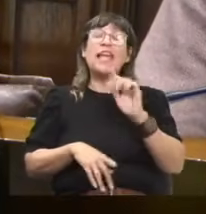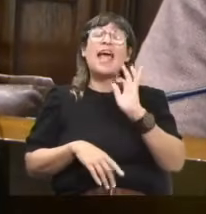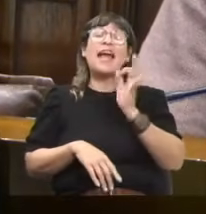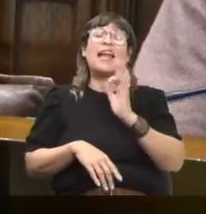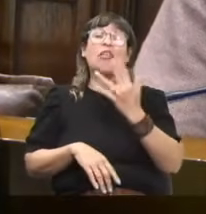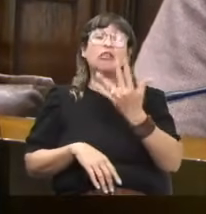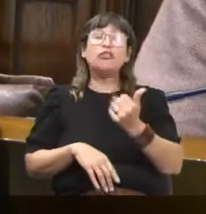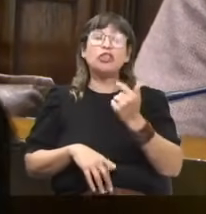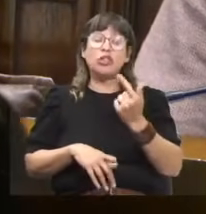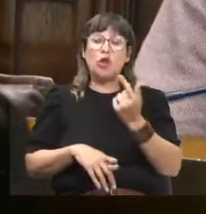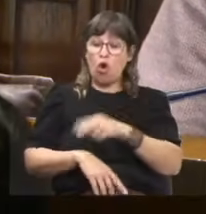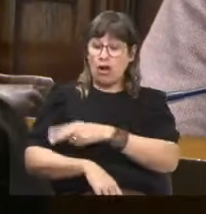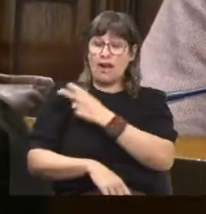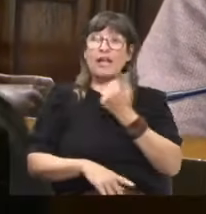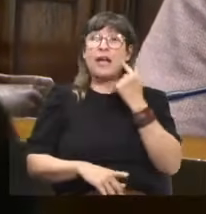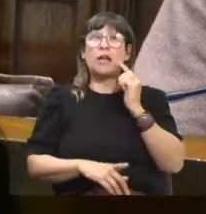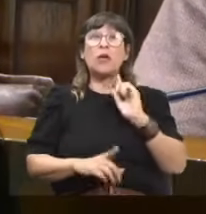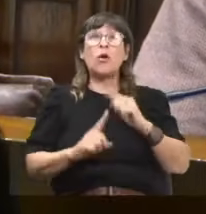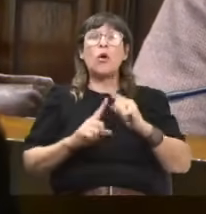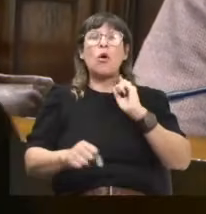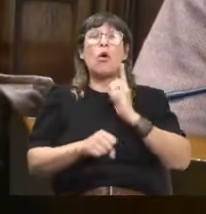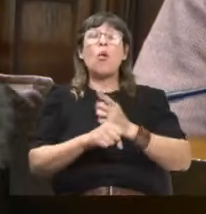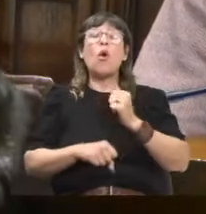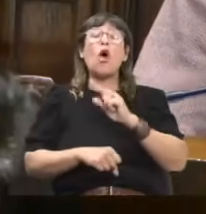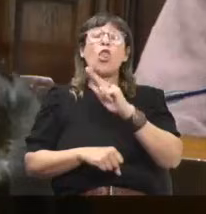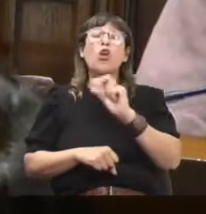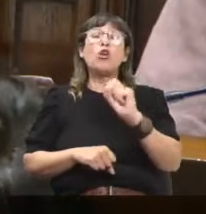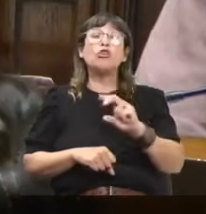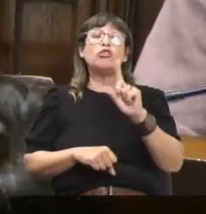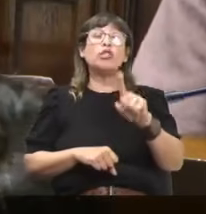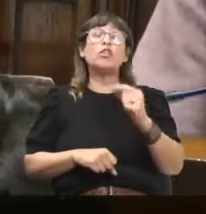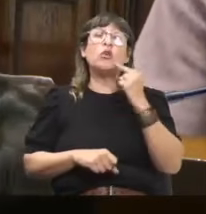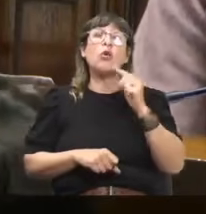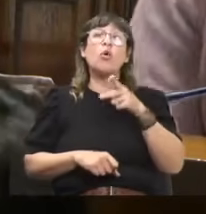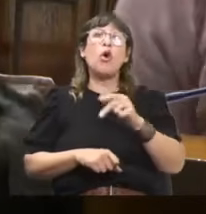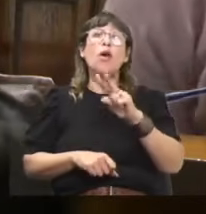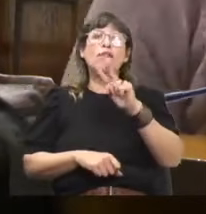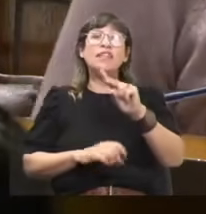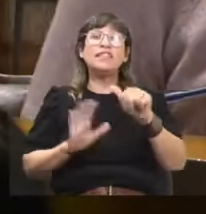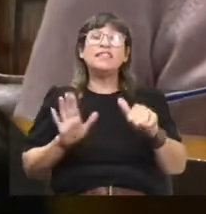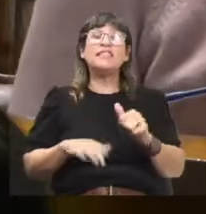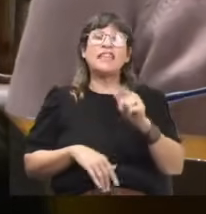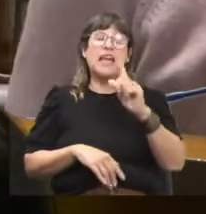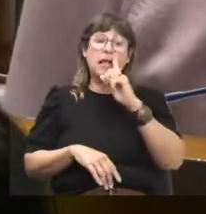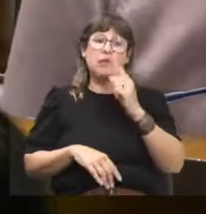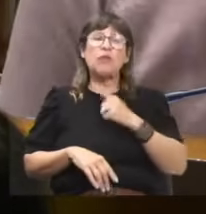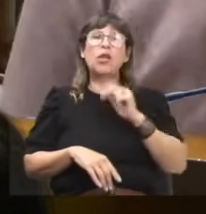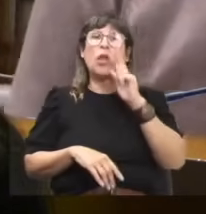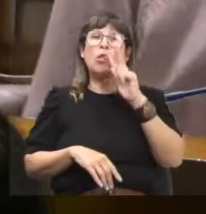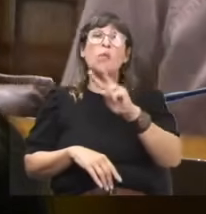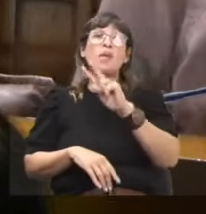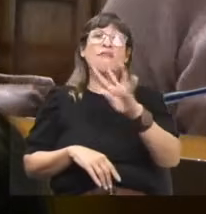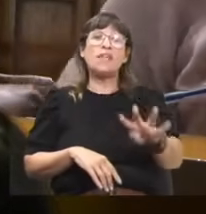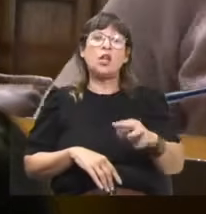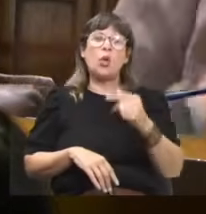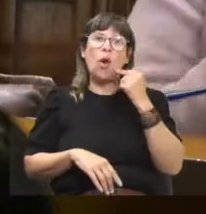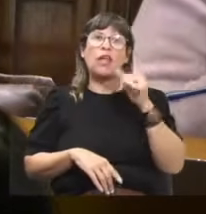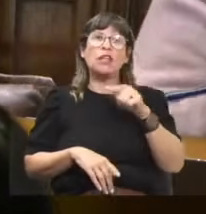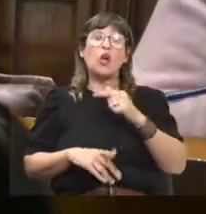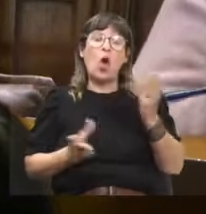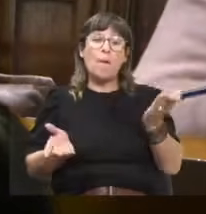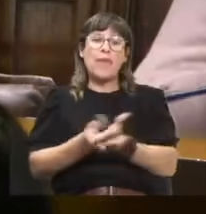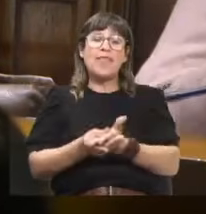5 por la resolución número 201 de fecha 26 de junio del 2024,